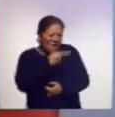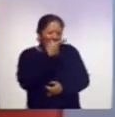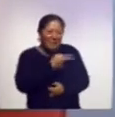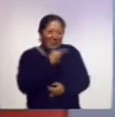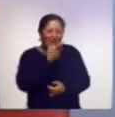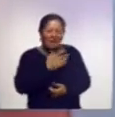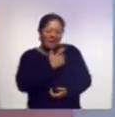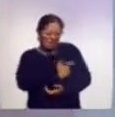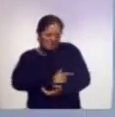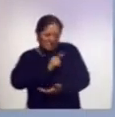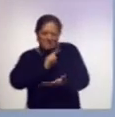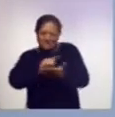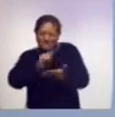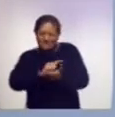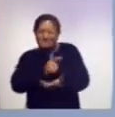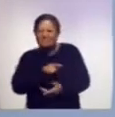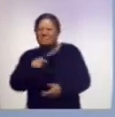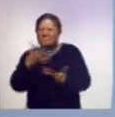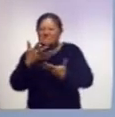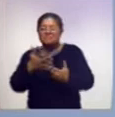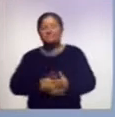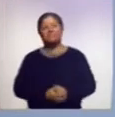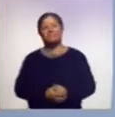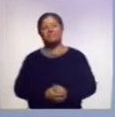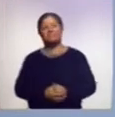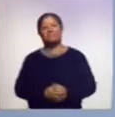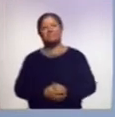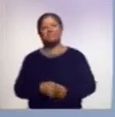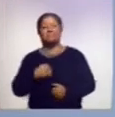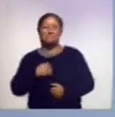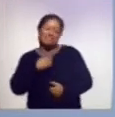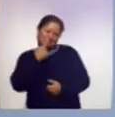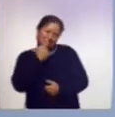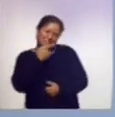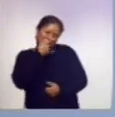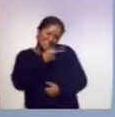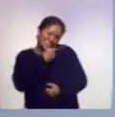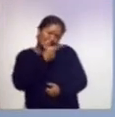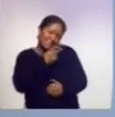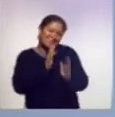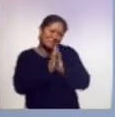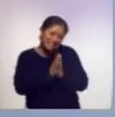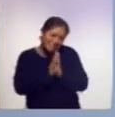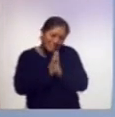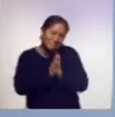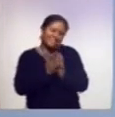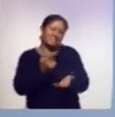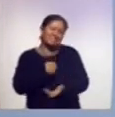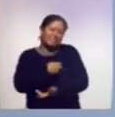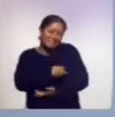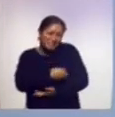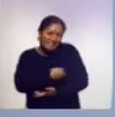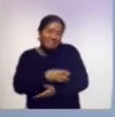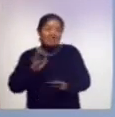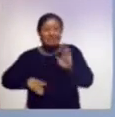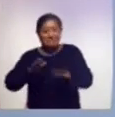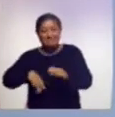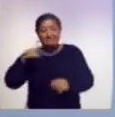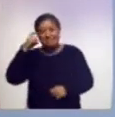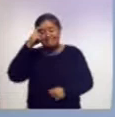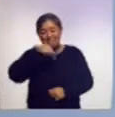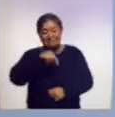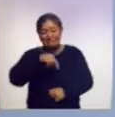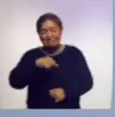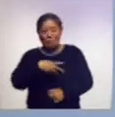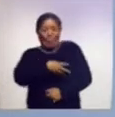proceso? ¿Usted qué le dice? ¿Qué es lo que hace? Pues yo le ruego, más que nada para que la agarre, porque luego es difícil para él